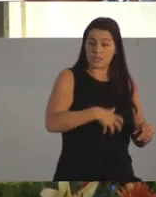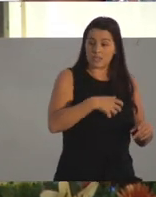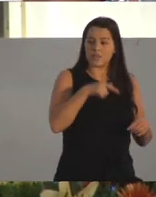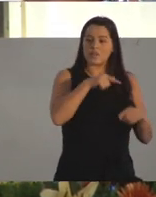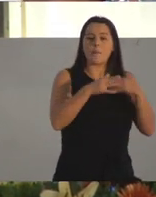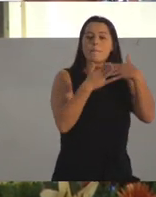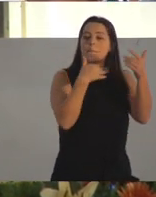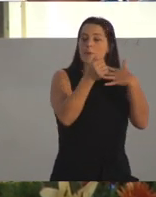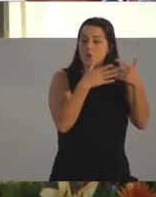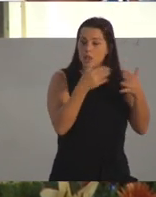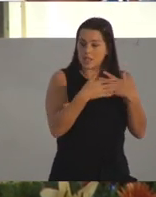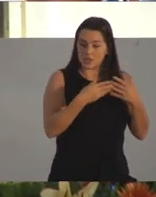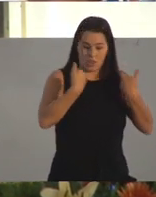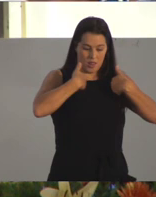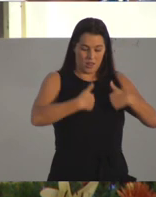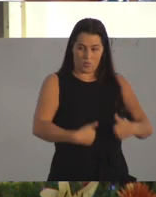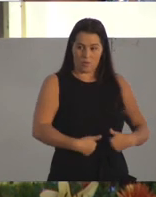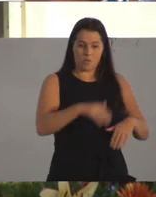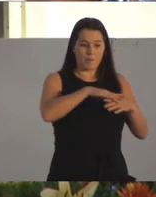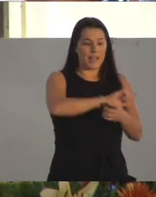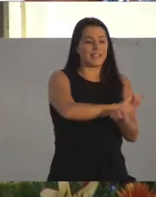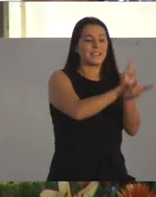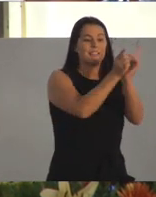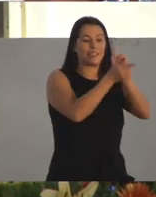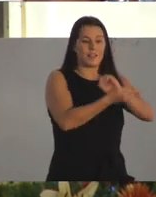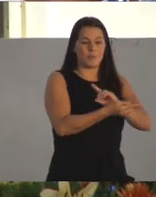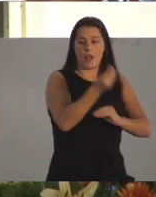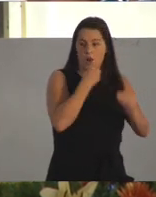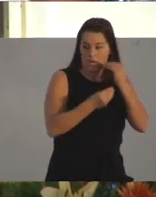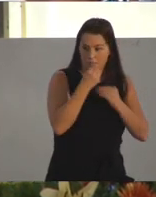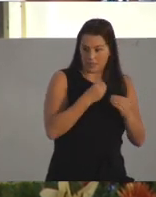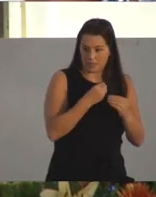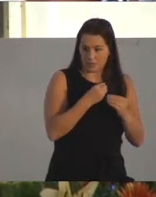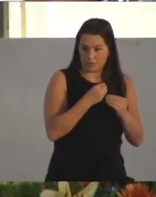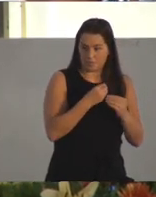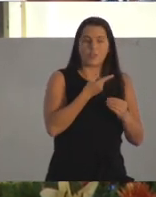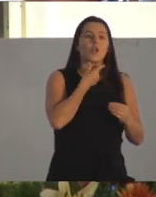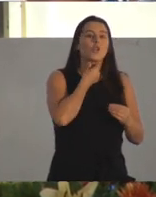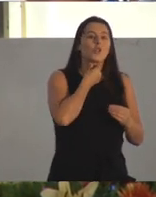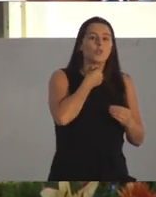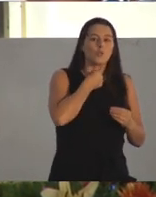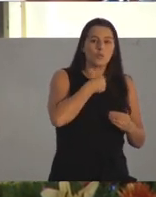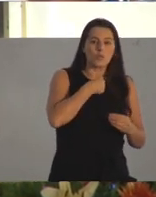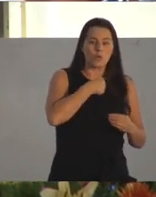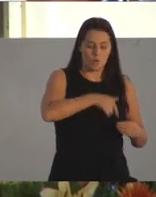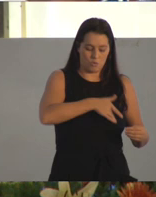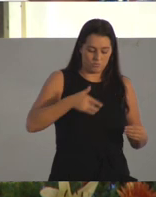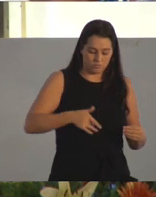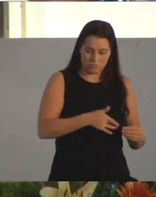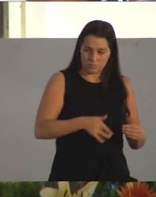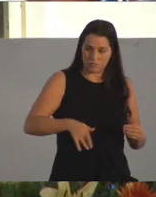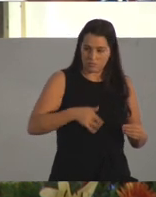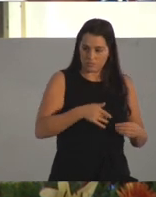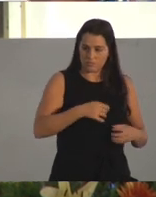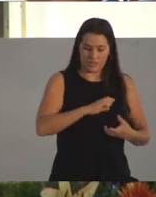decía antes que nos sirven para transformar los alimentos y van desde la ingestión, la deglución, la transformación en el